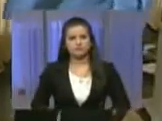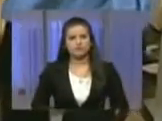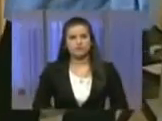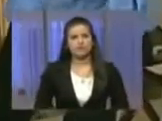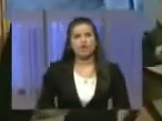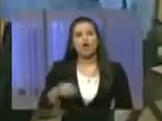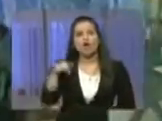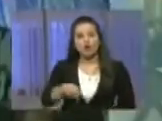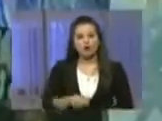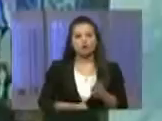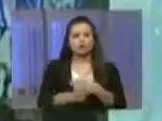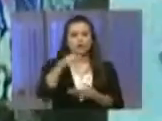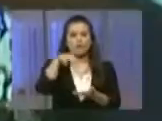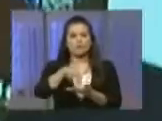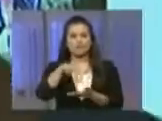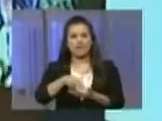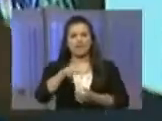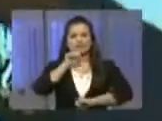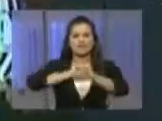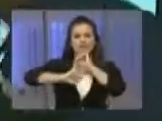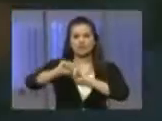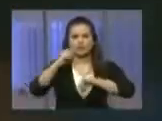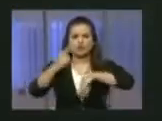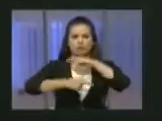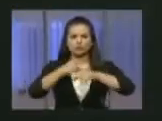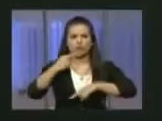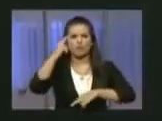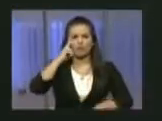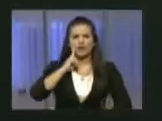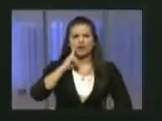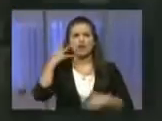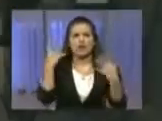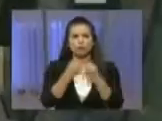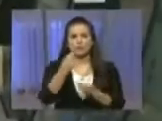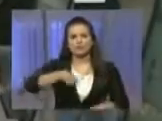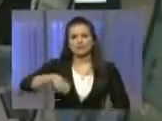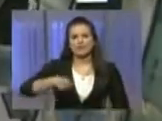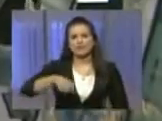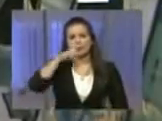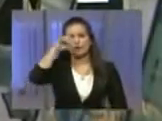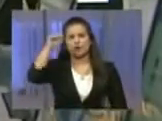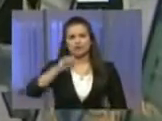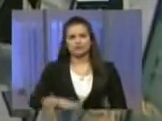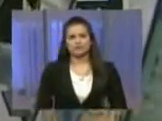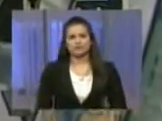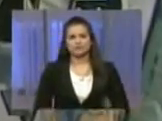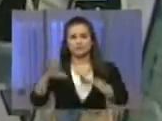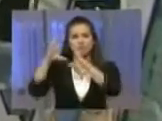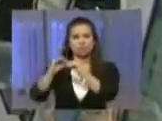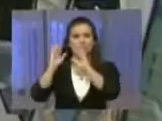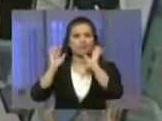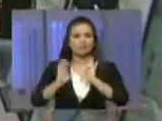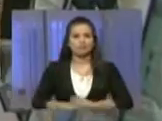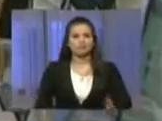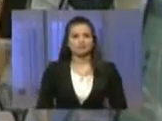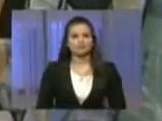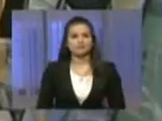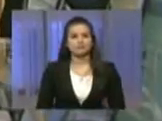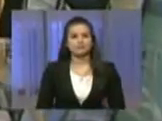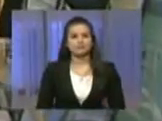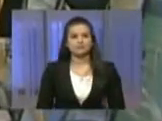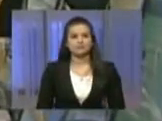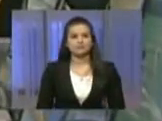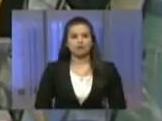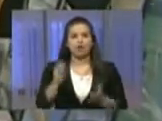de pie defendiendo la revolución bolivariana con el presidente Nicolás maduro me lo quitaron vuelve